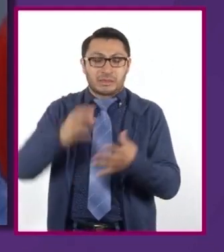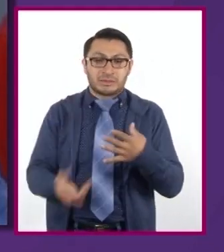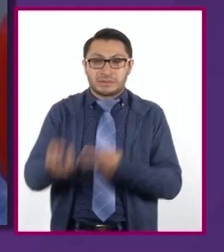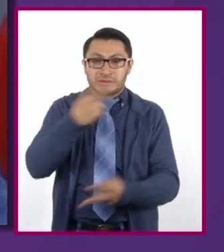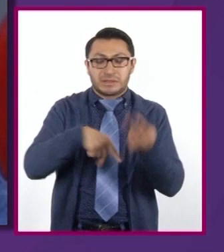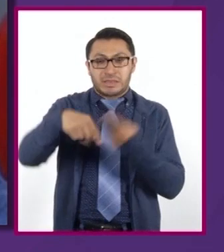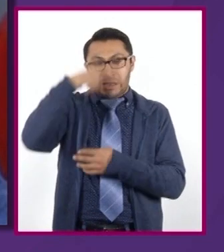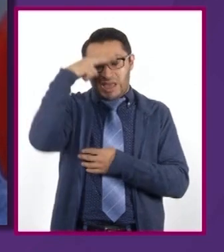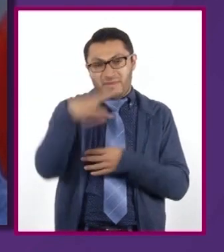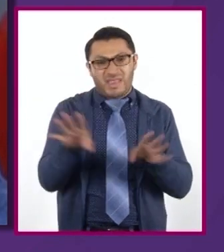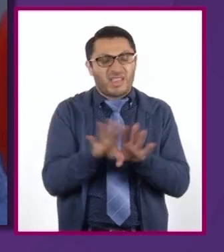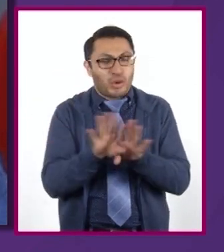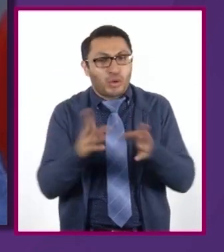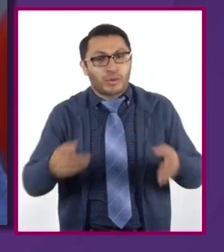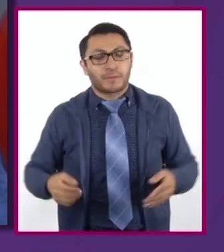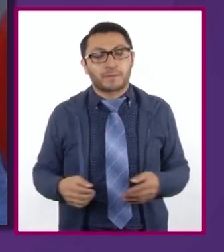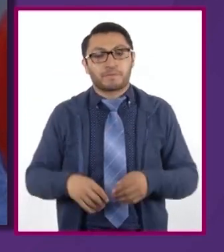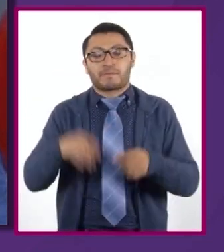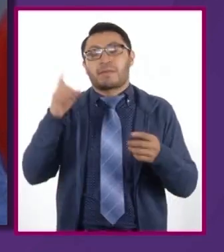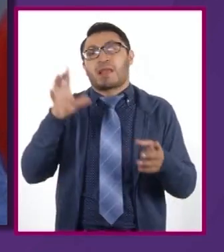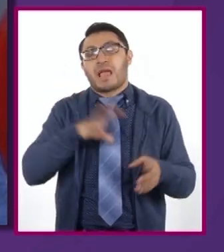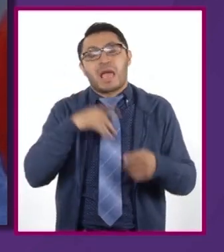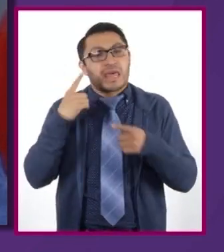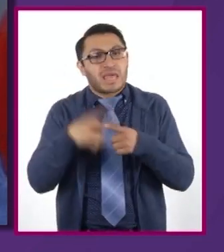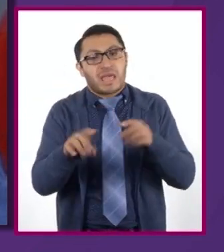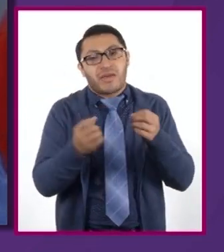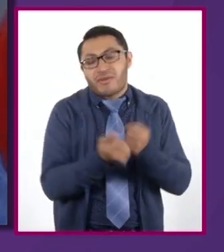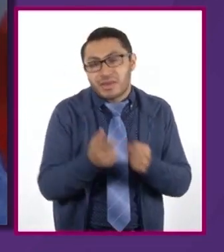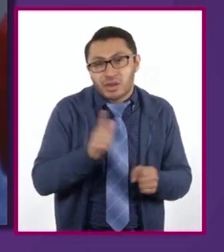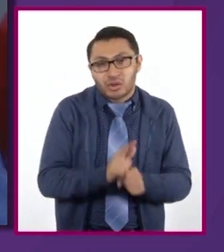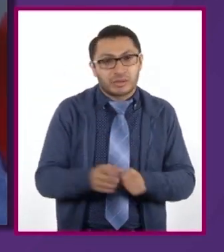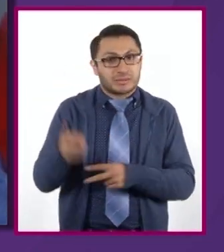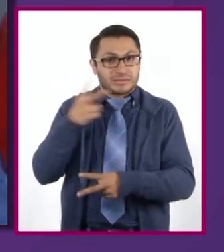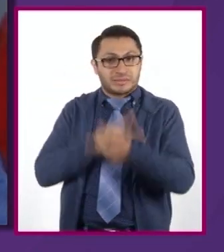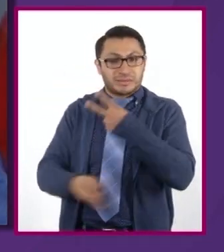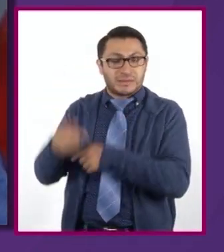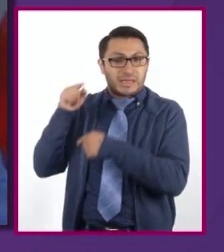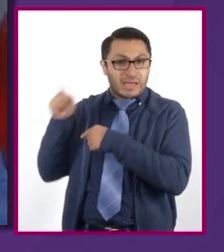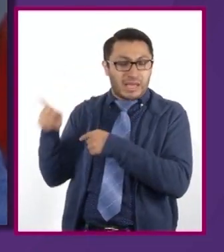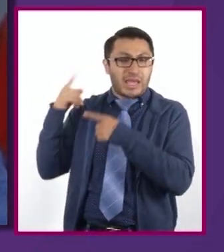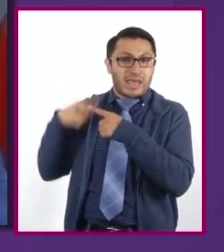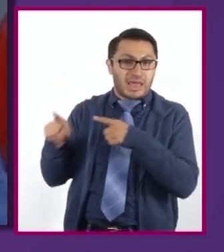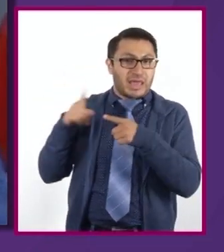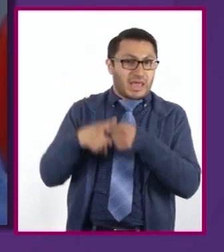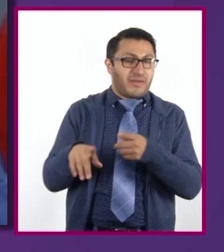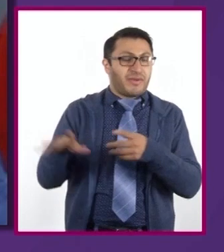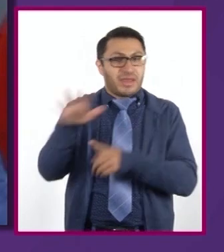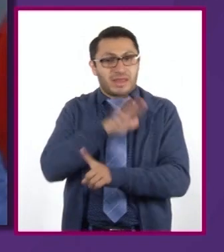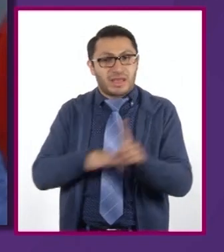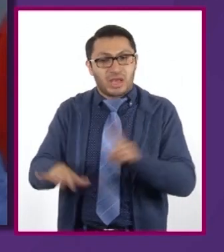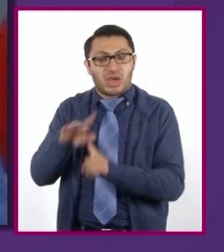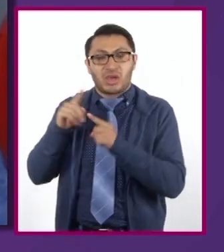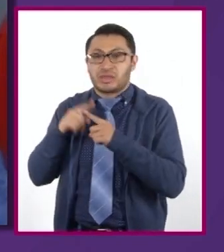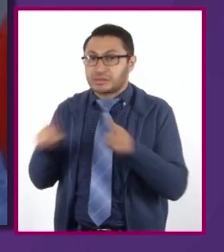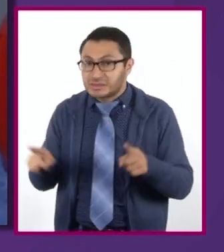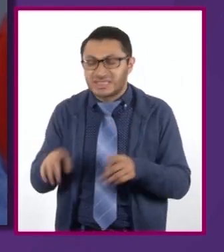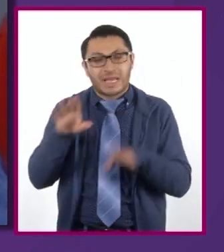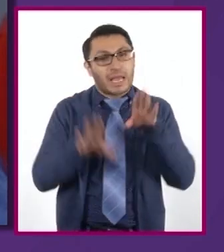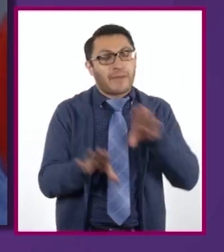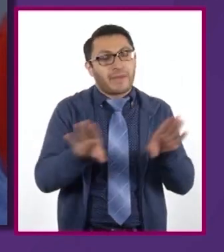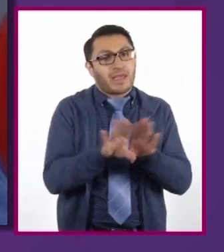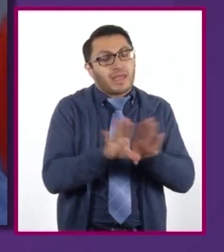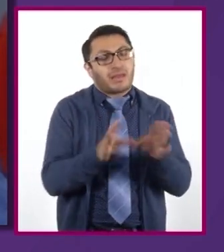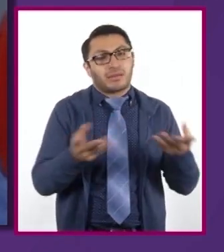bueno, inciden en otro tipo de sociedad, ¿no? Claro. Vienen de otro contexto y que muchas